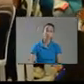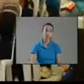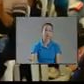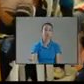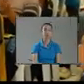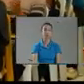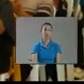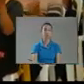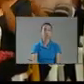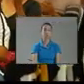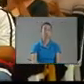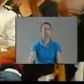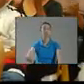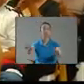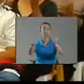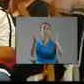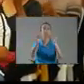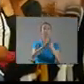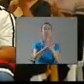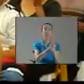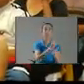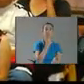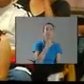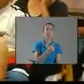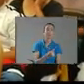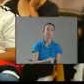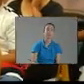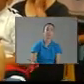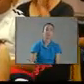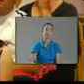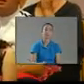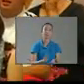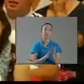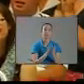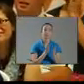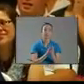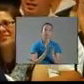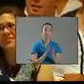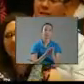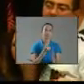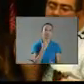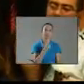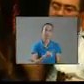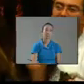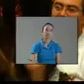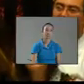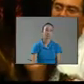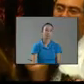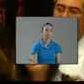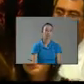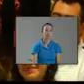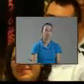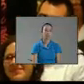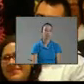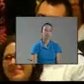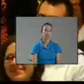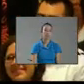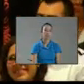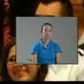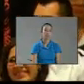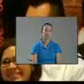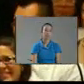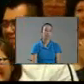Pero yo vengo a decirte que si tú crees un poquito, solo tienes que creer un poquito, te irá bien.